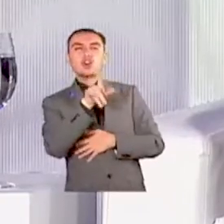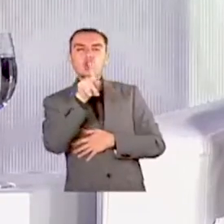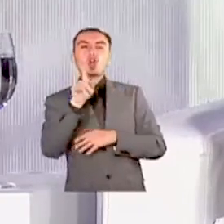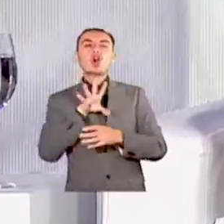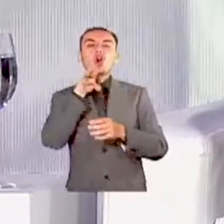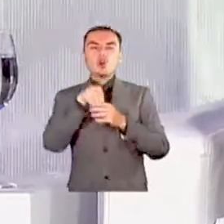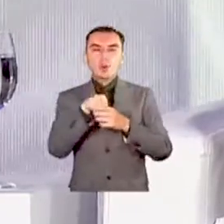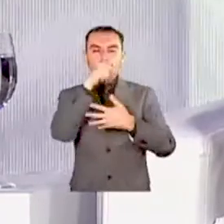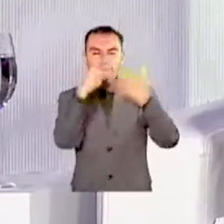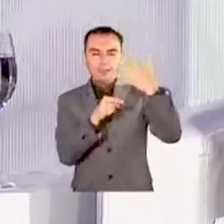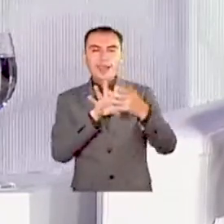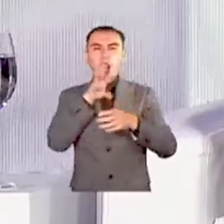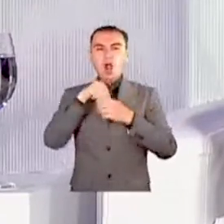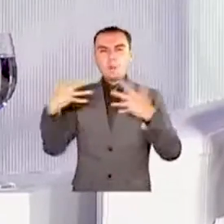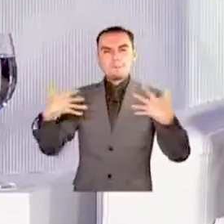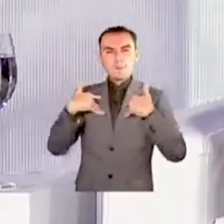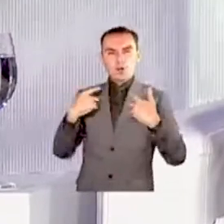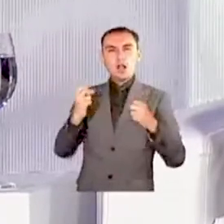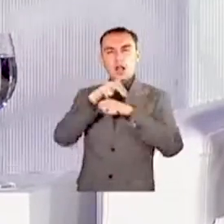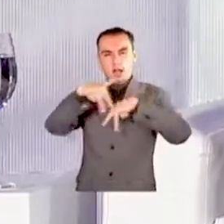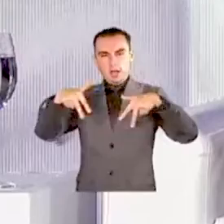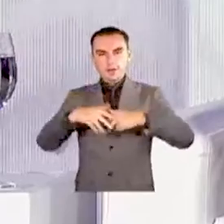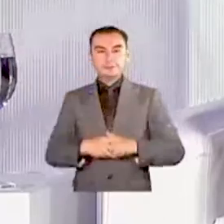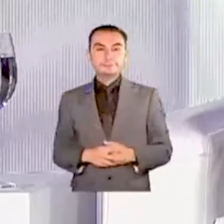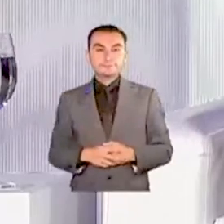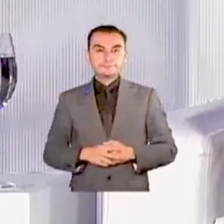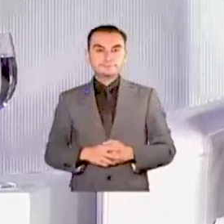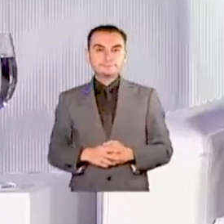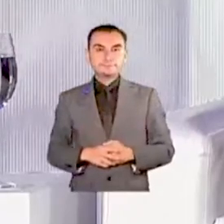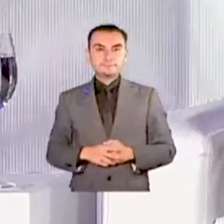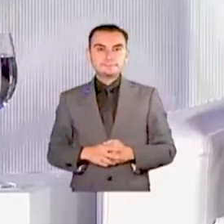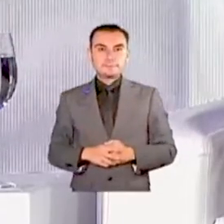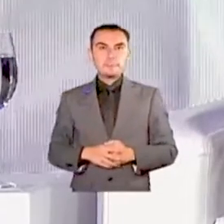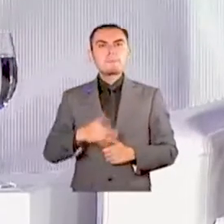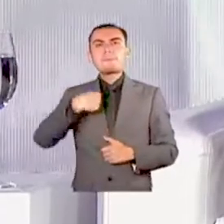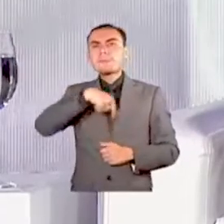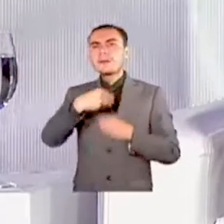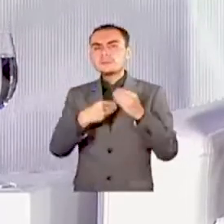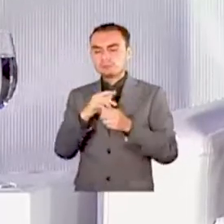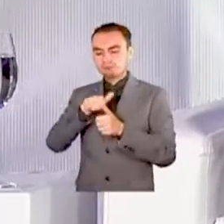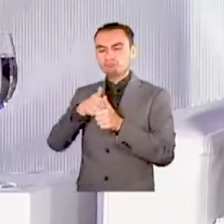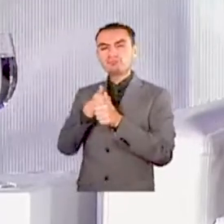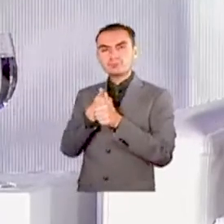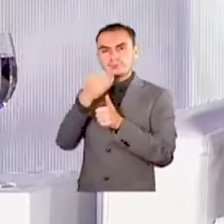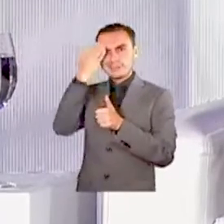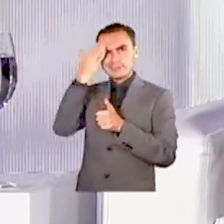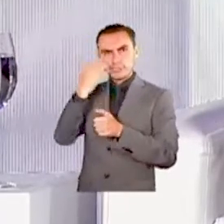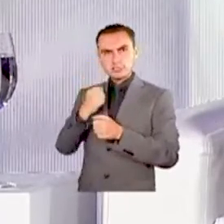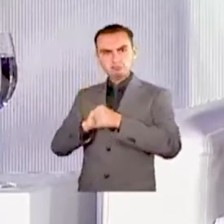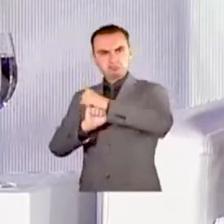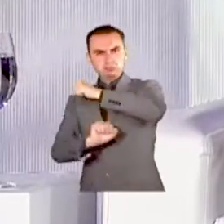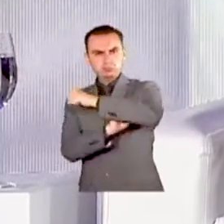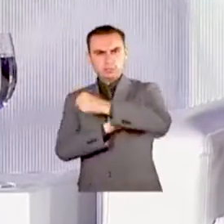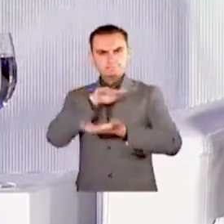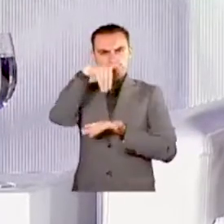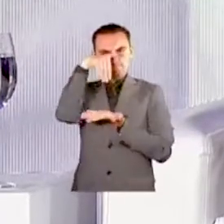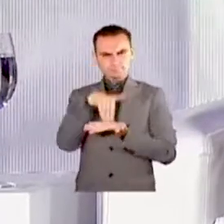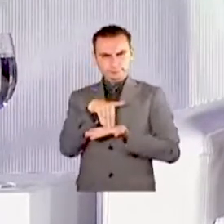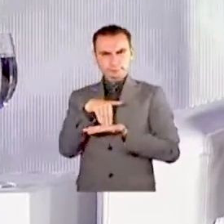violencia intrafamiliar y de género. Realizamos seguimiento al fortalecimiento de las comisarías de